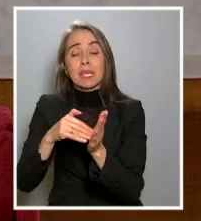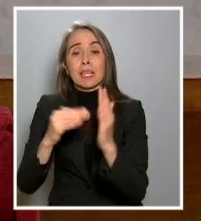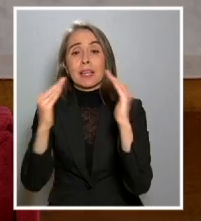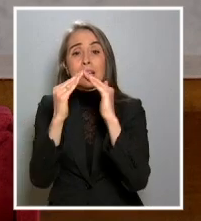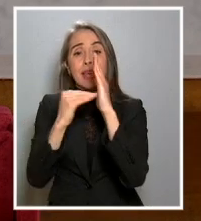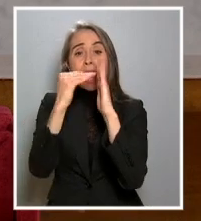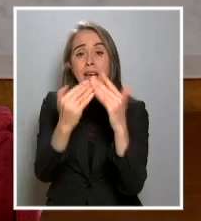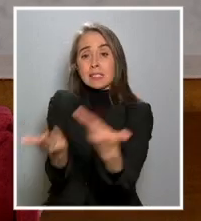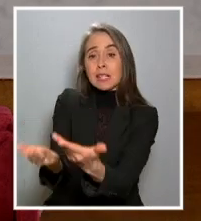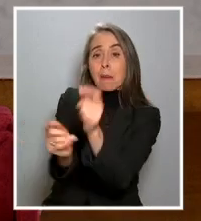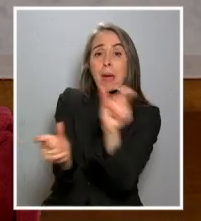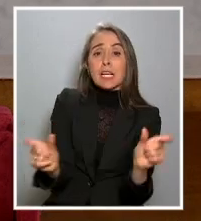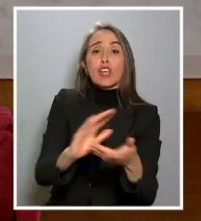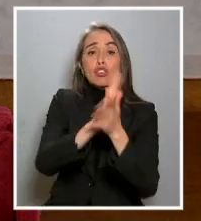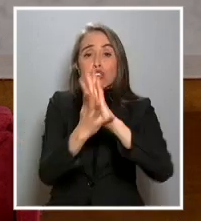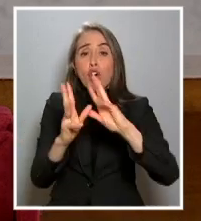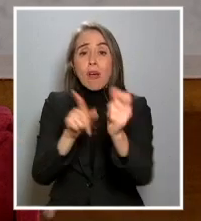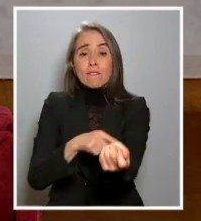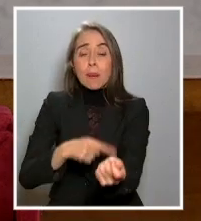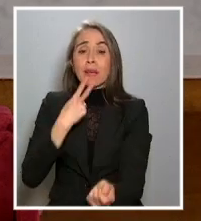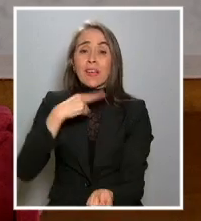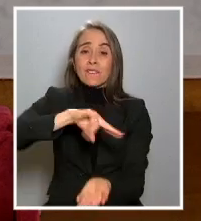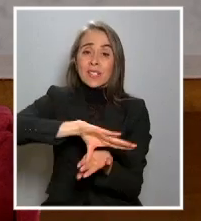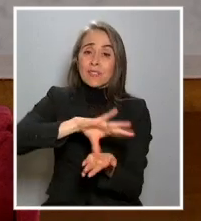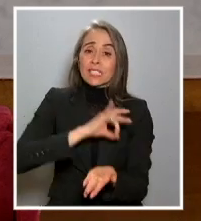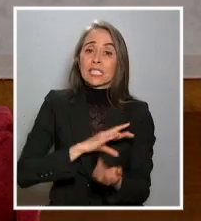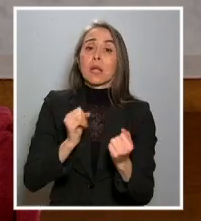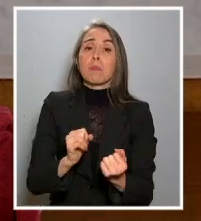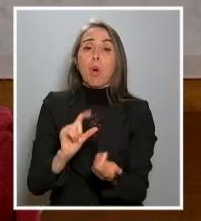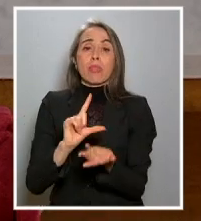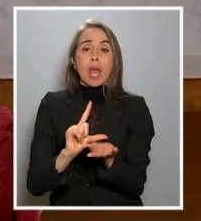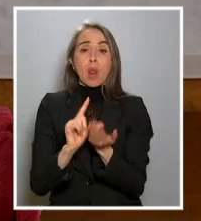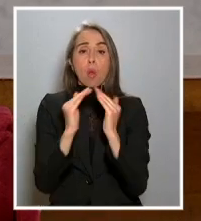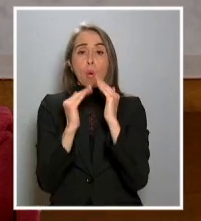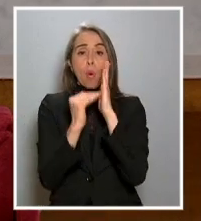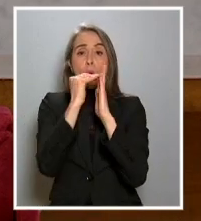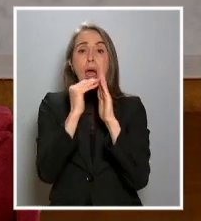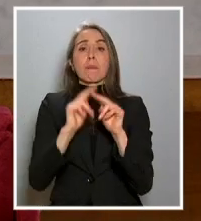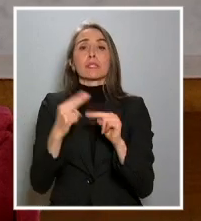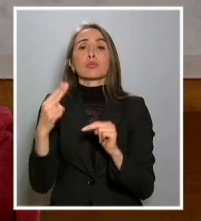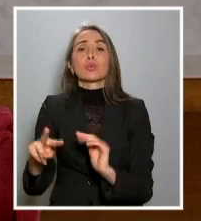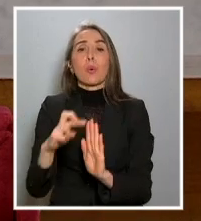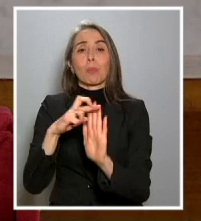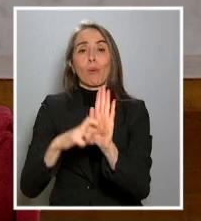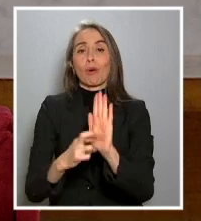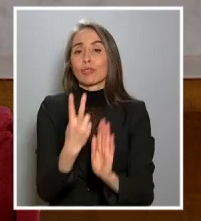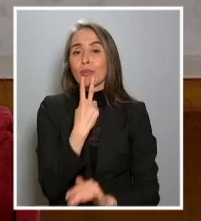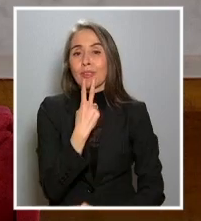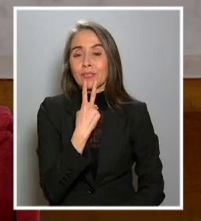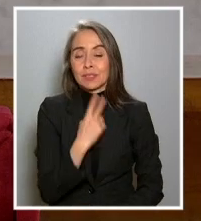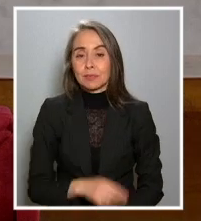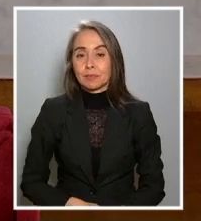soluciones habitacionales para que todas las familias de nuestra patria puedan tener un lugar donde desarrollar sus proyectos de vida.